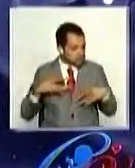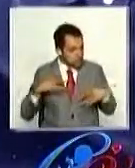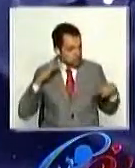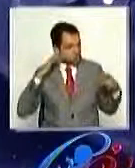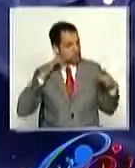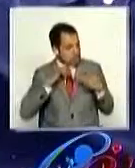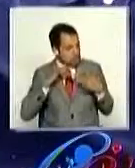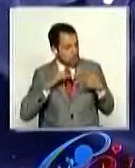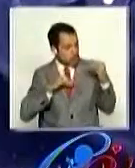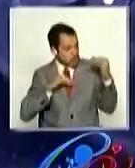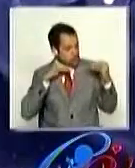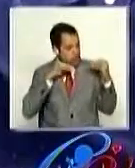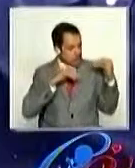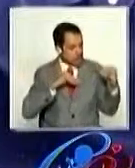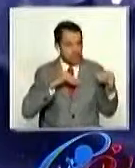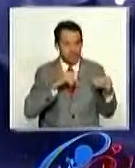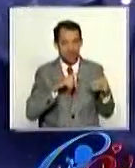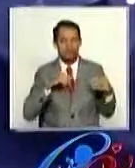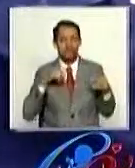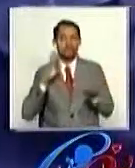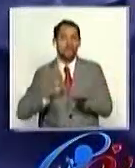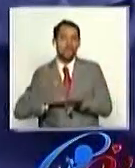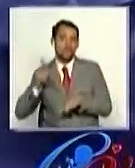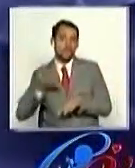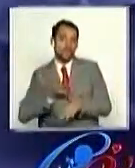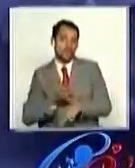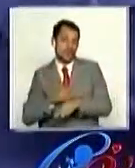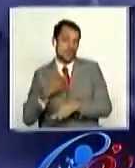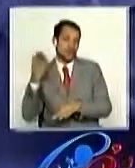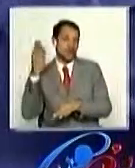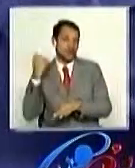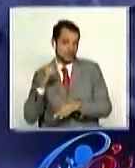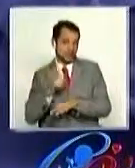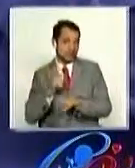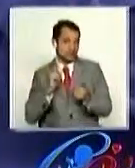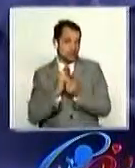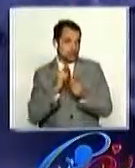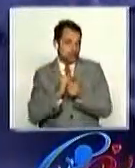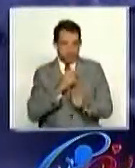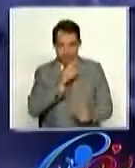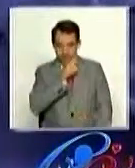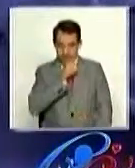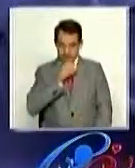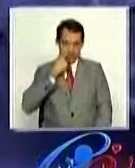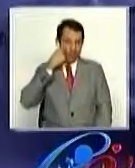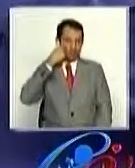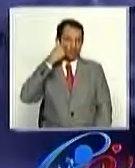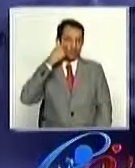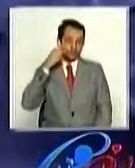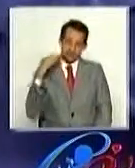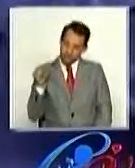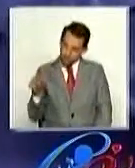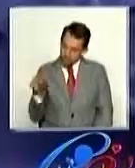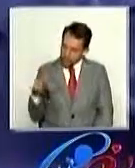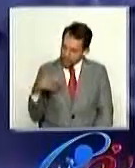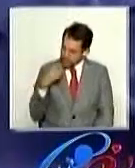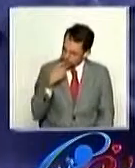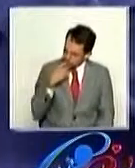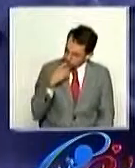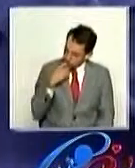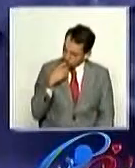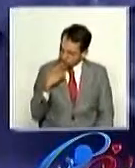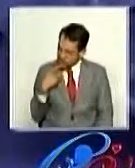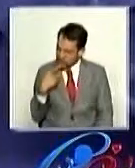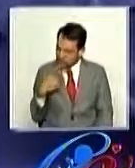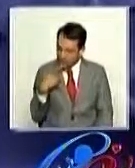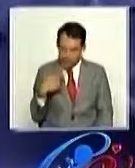no realizados adecuadamente, con una enfermedad periodontal, en donde aquí pues, como